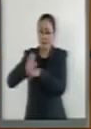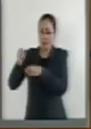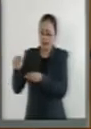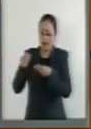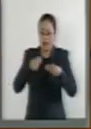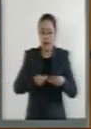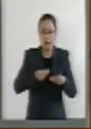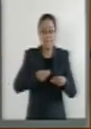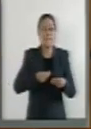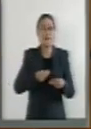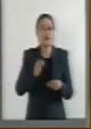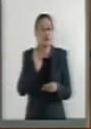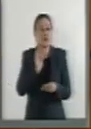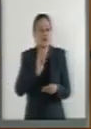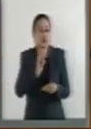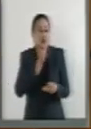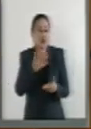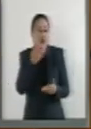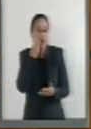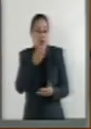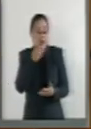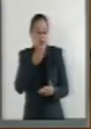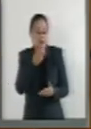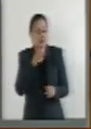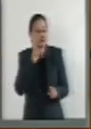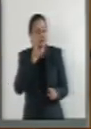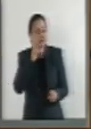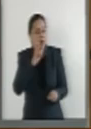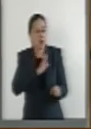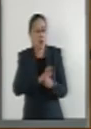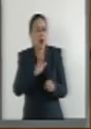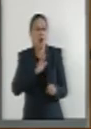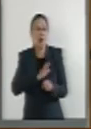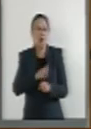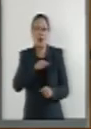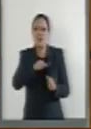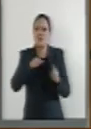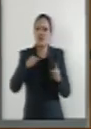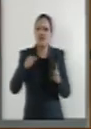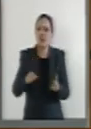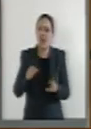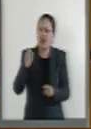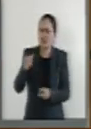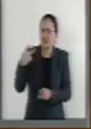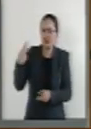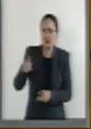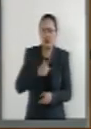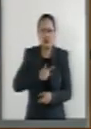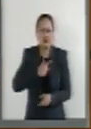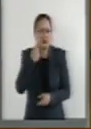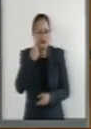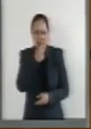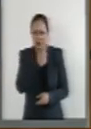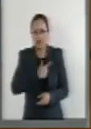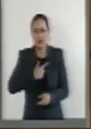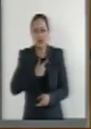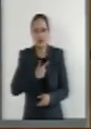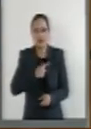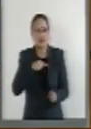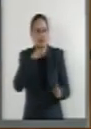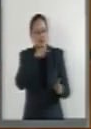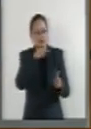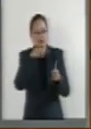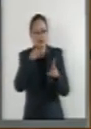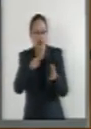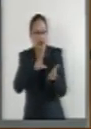aplican de manera selectiva, de manera caprichosa, el destino de